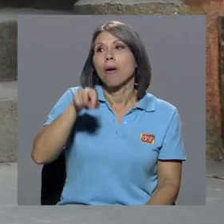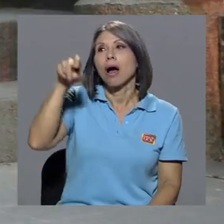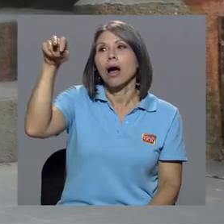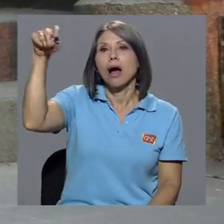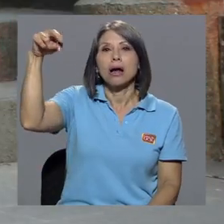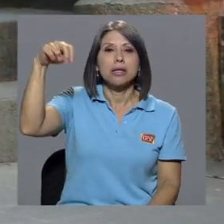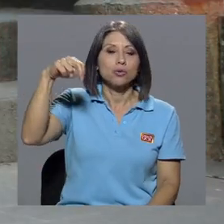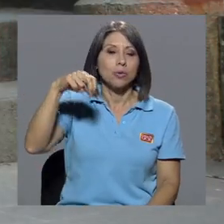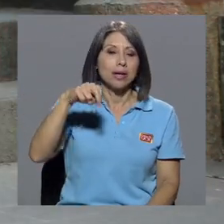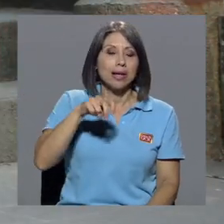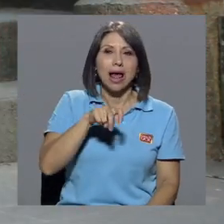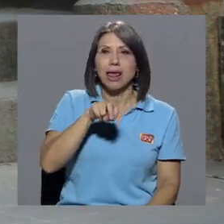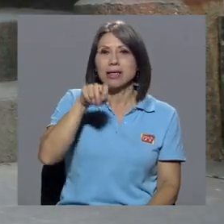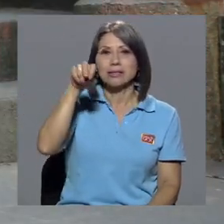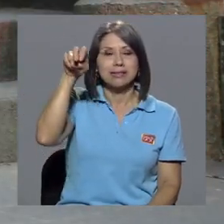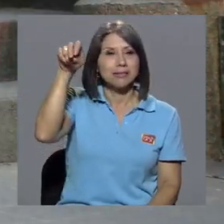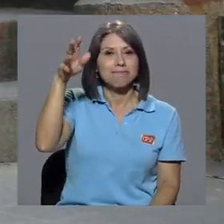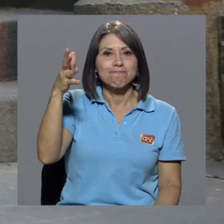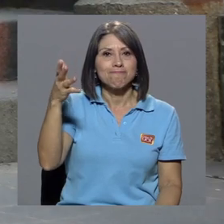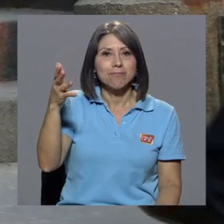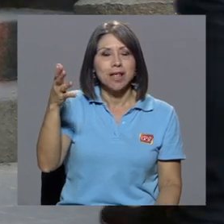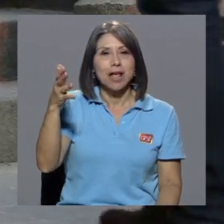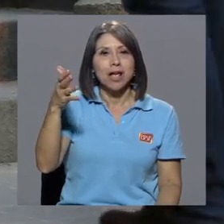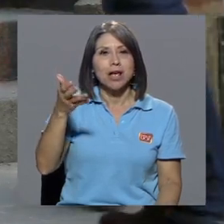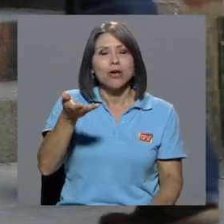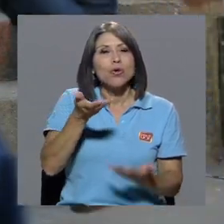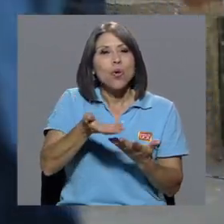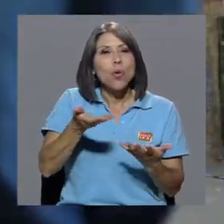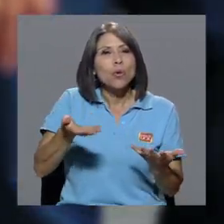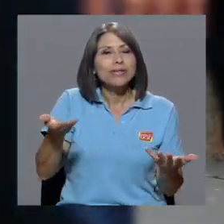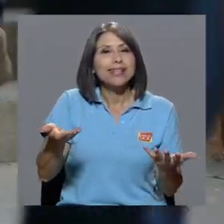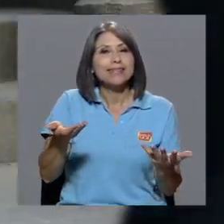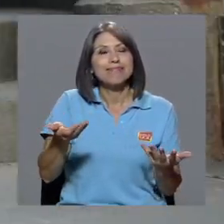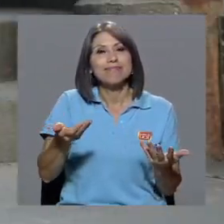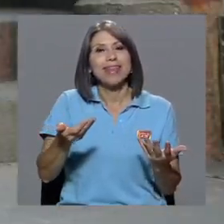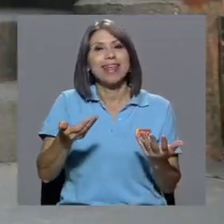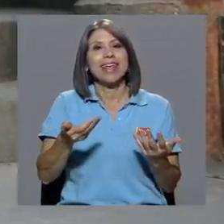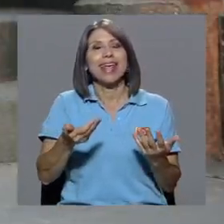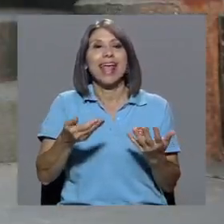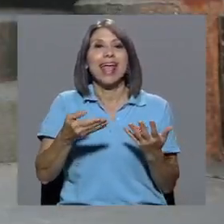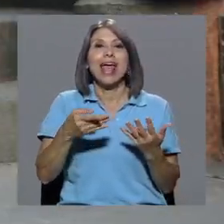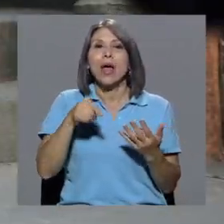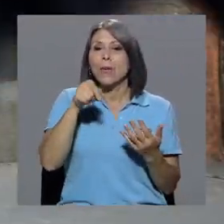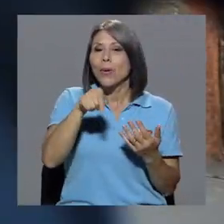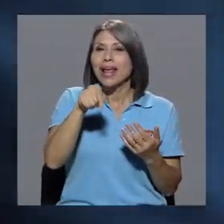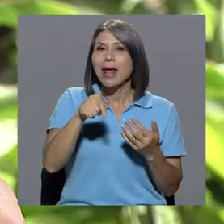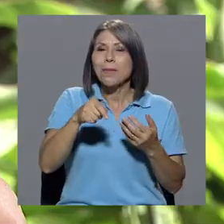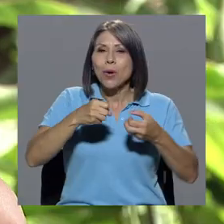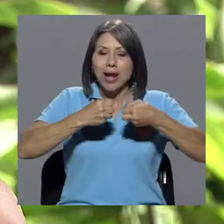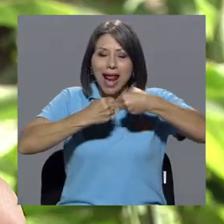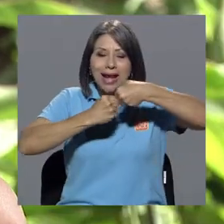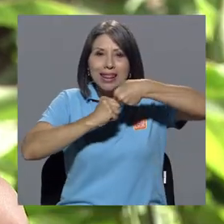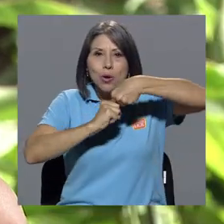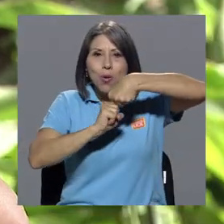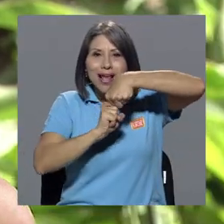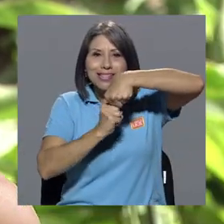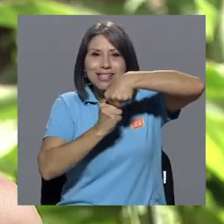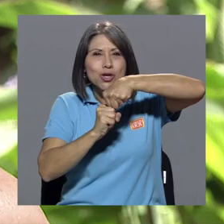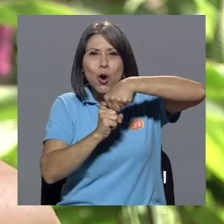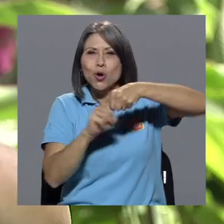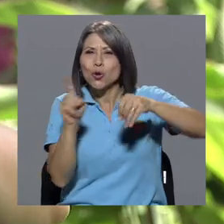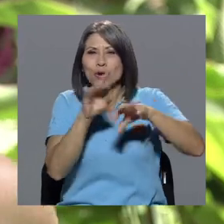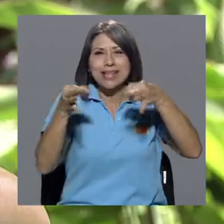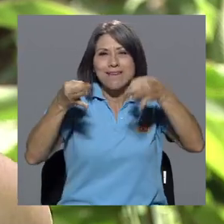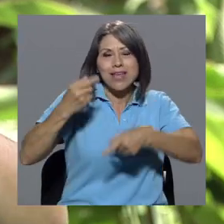gradas, ¿verdad? Movimientos que sean, que tengan la articulación en un ángulo que no está preparada ya para hacerlo. Por